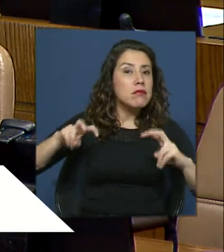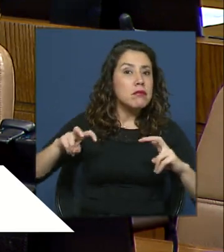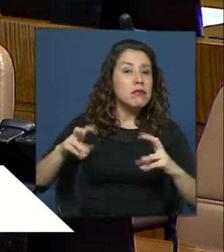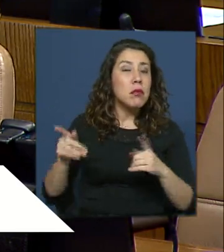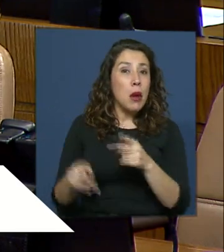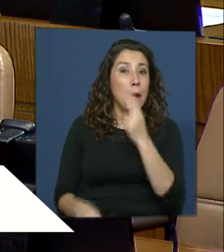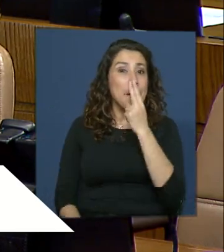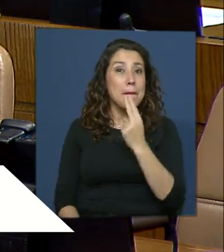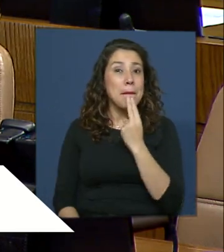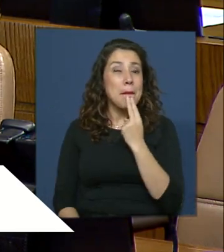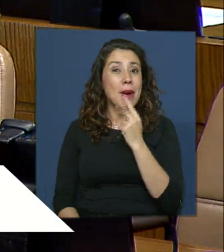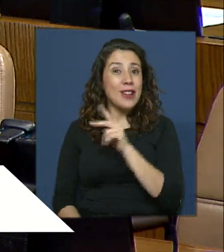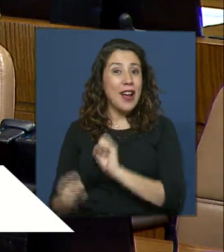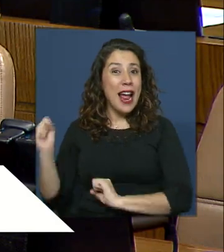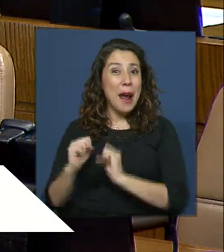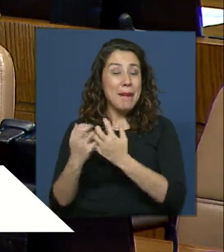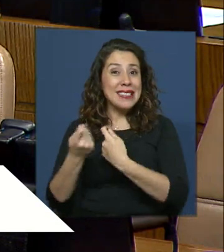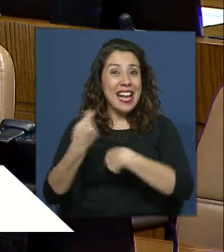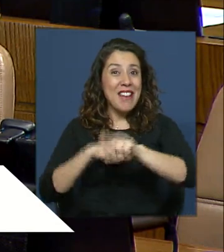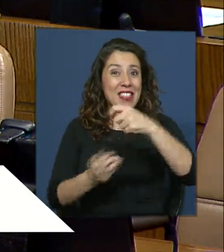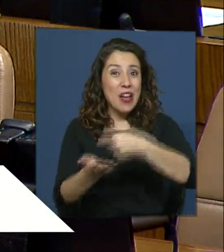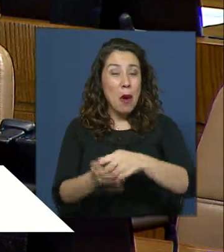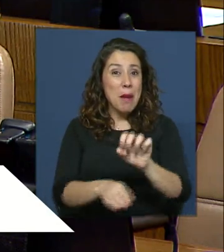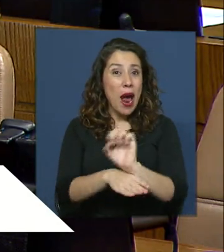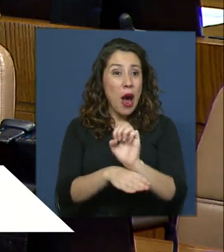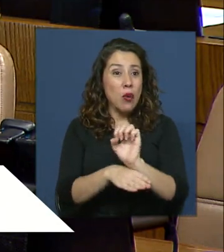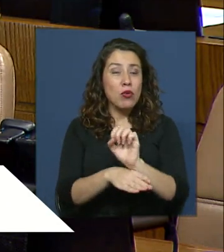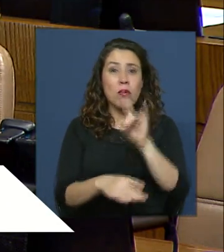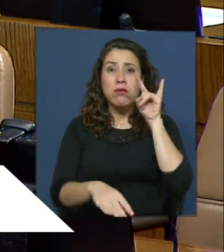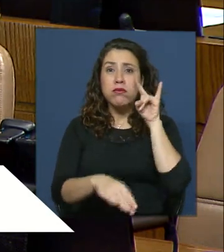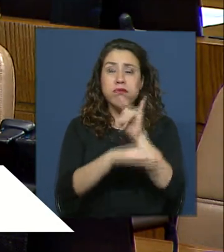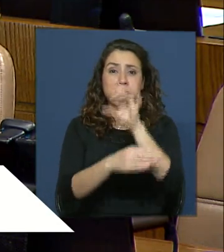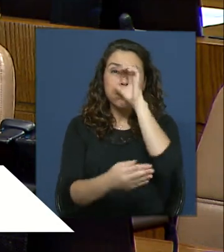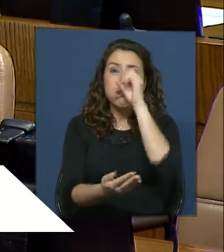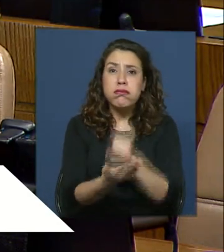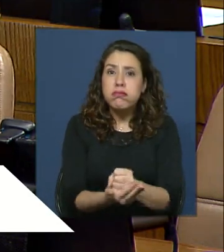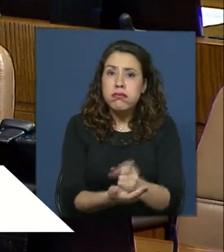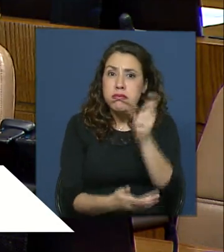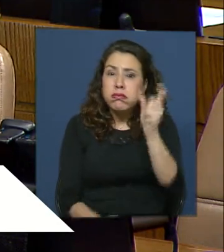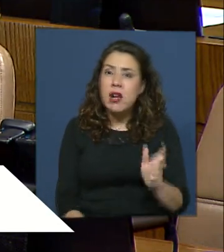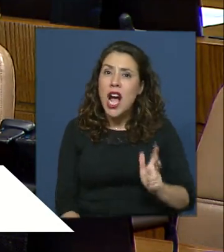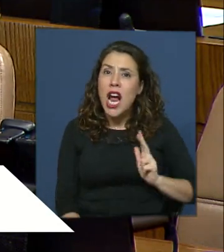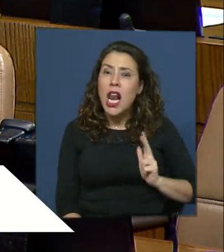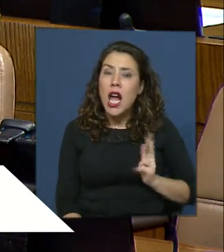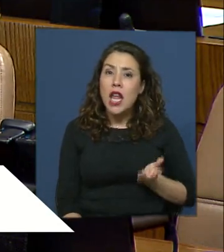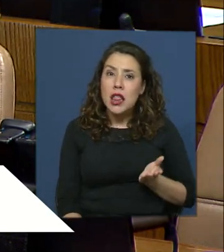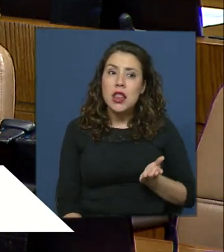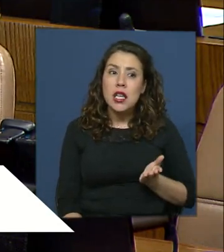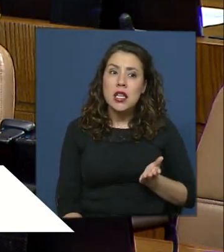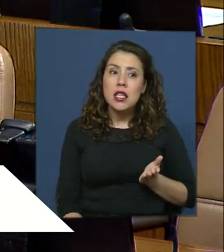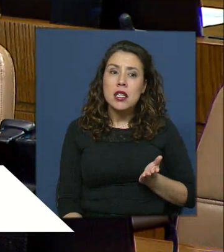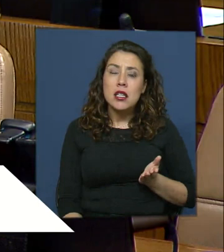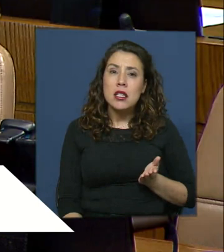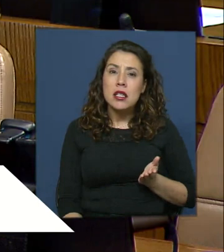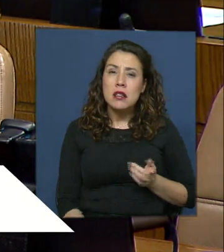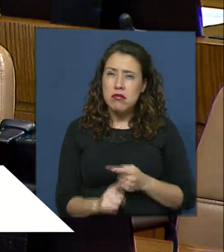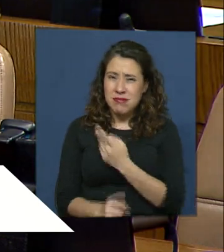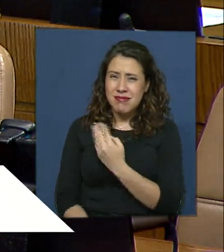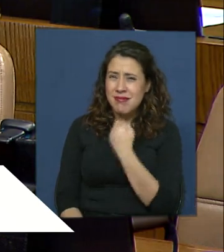ocurrió en Puerto Montt con esta automotora, que engañó literalmente a un cliente de la manera